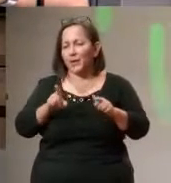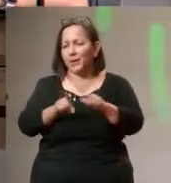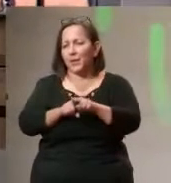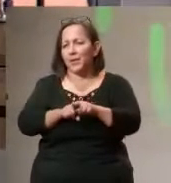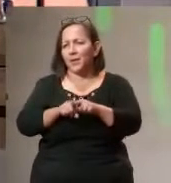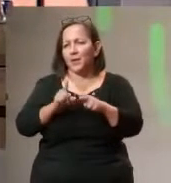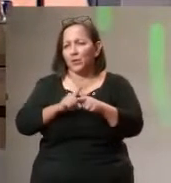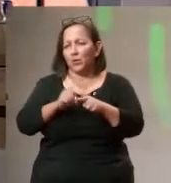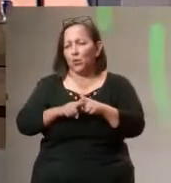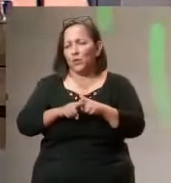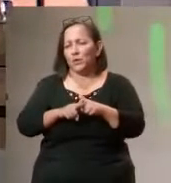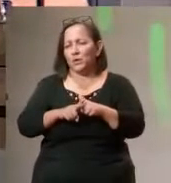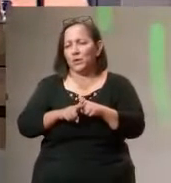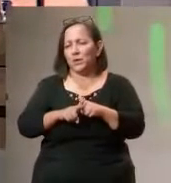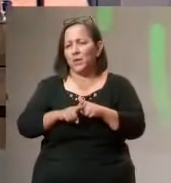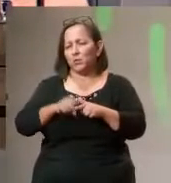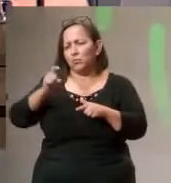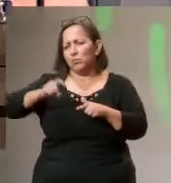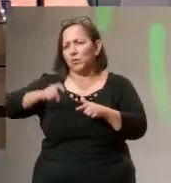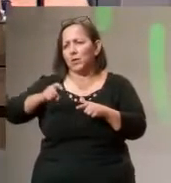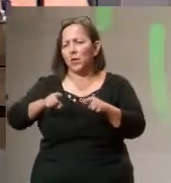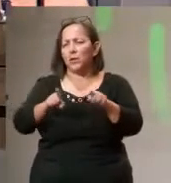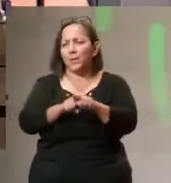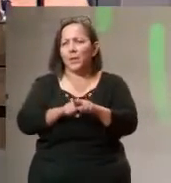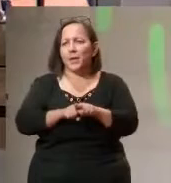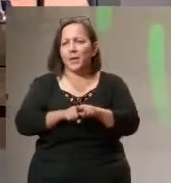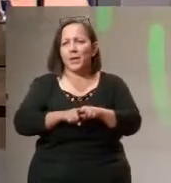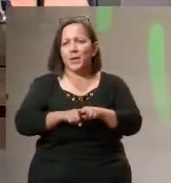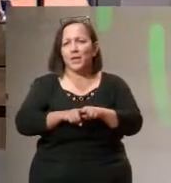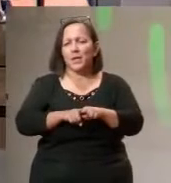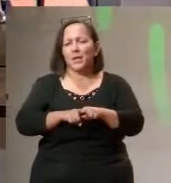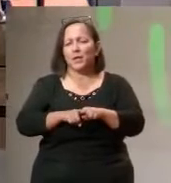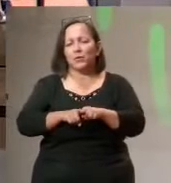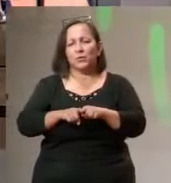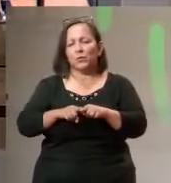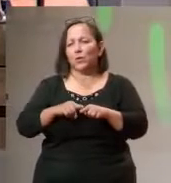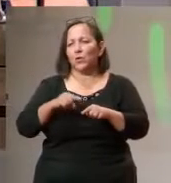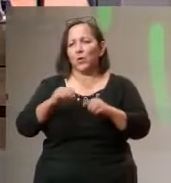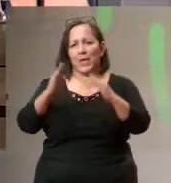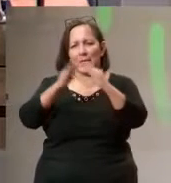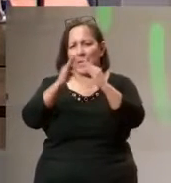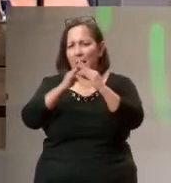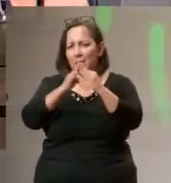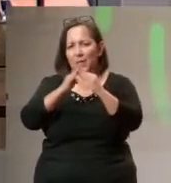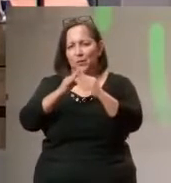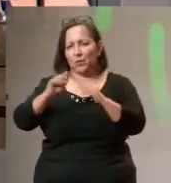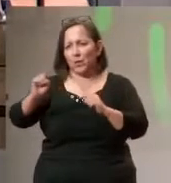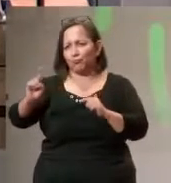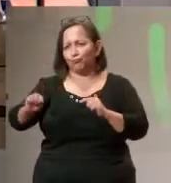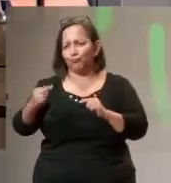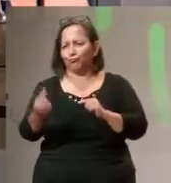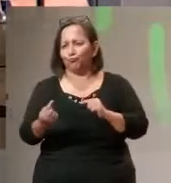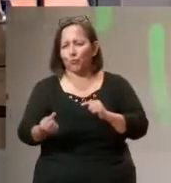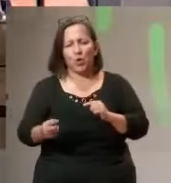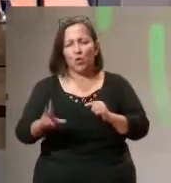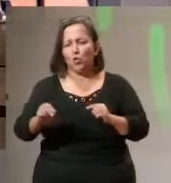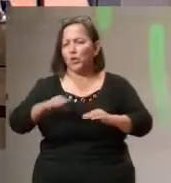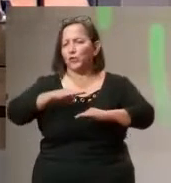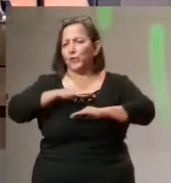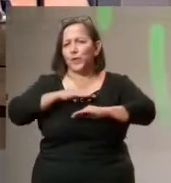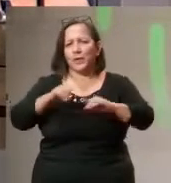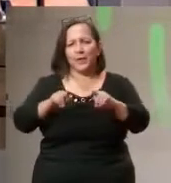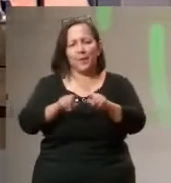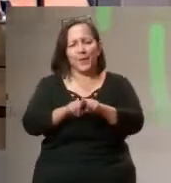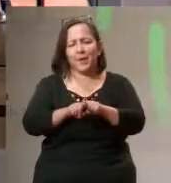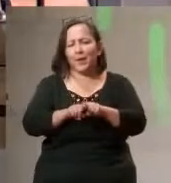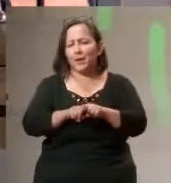de aguas residuales son sumamente necesarios. El sistema de tanques sépticos individuales creo que ya no da más, a pesar de que podamos